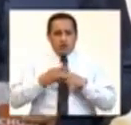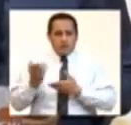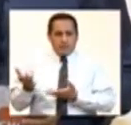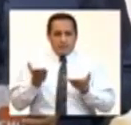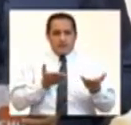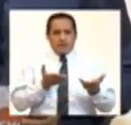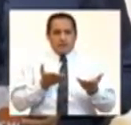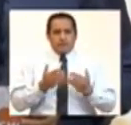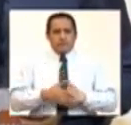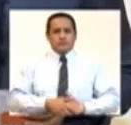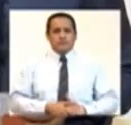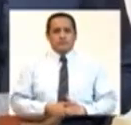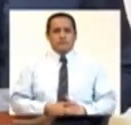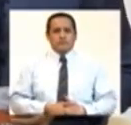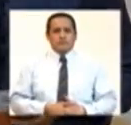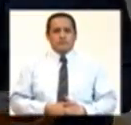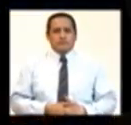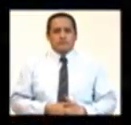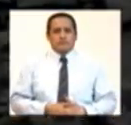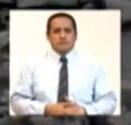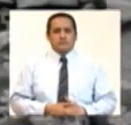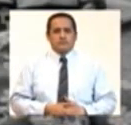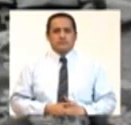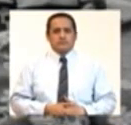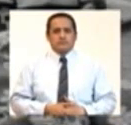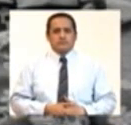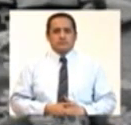Soy Rocío Aliaga, bienvenidos.